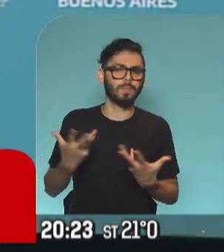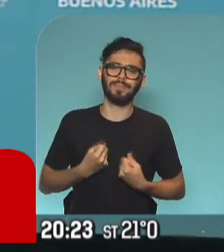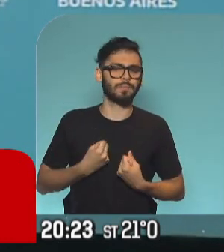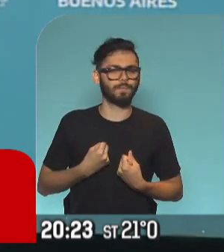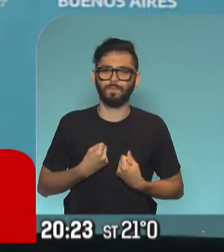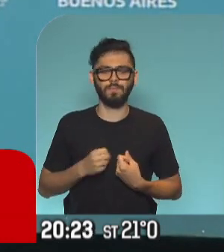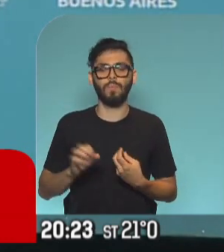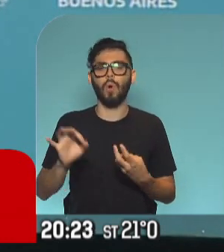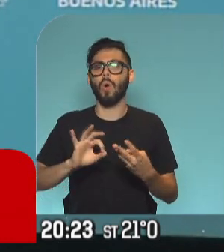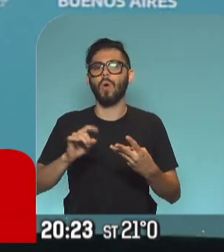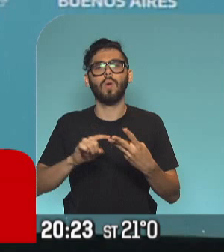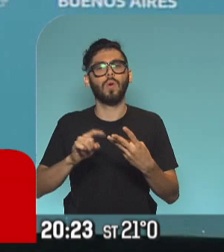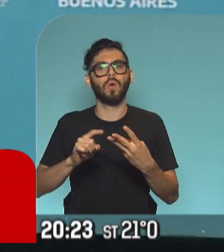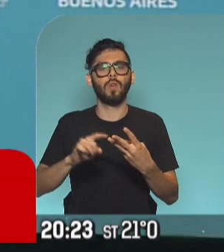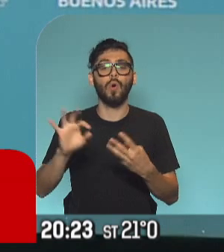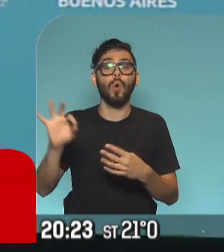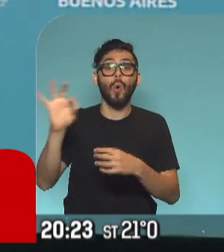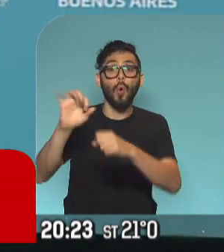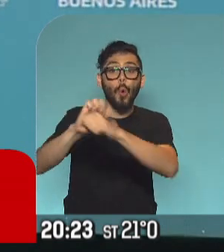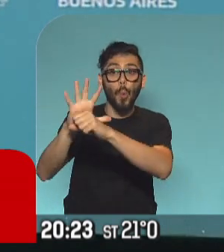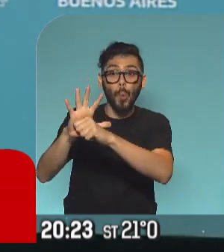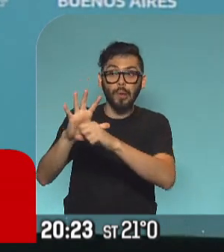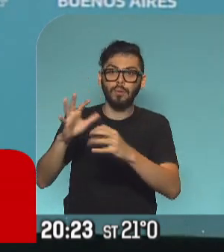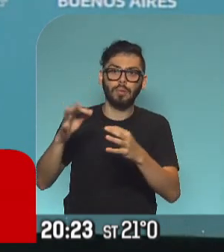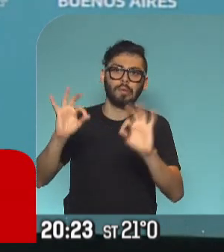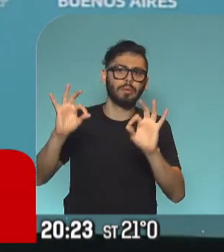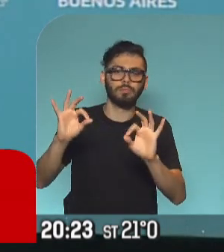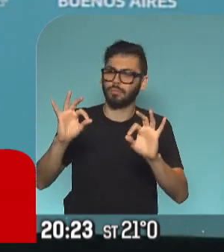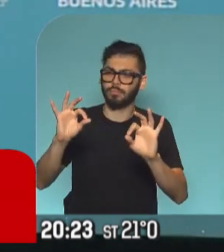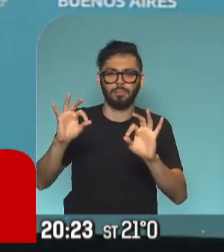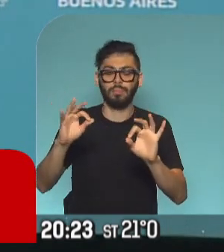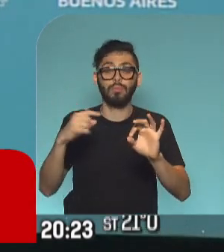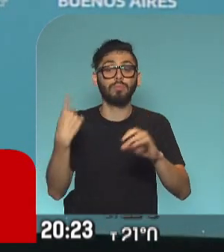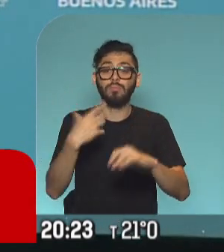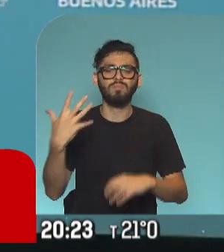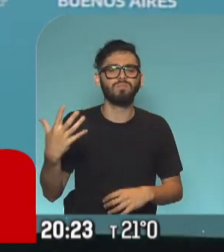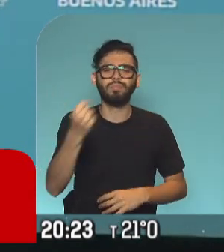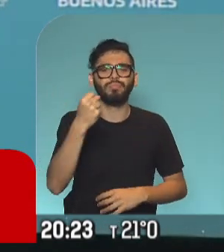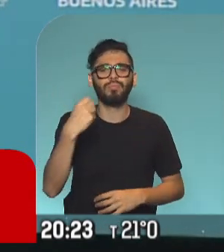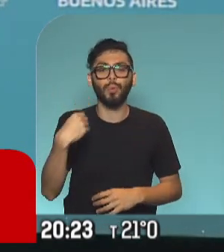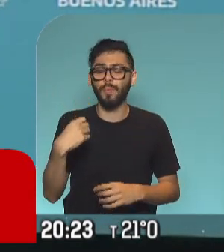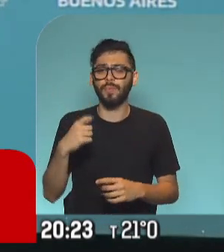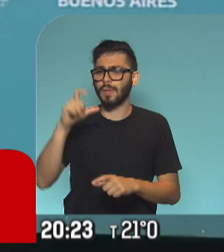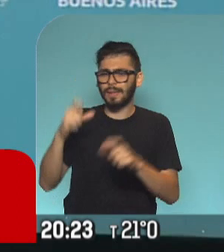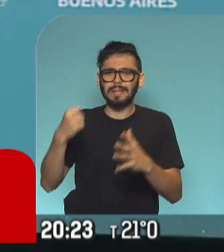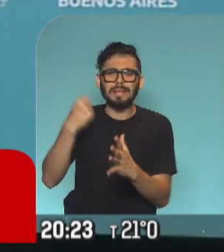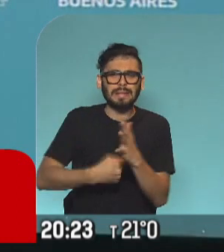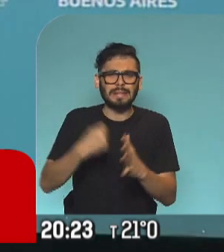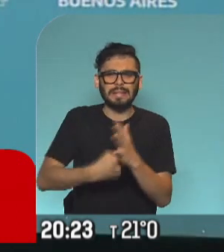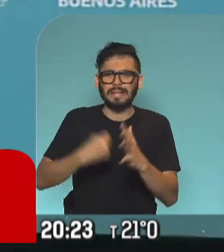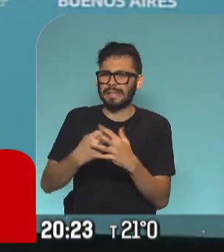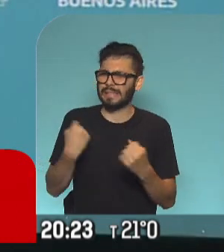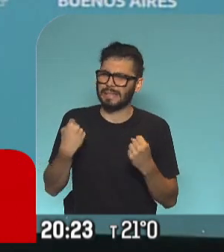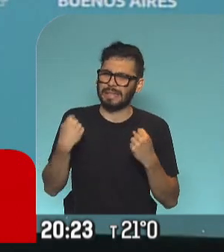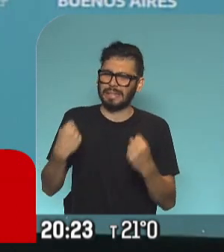la dinámica del coronavirus. Fue posible por todo el sacrificio, el esfuerzo y la